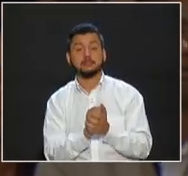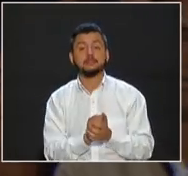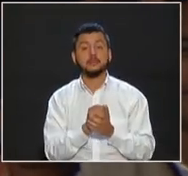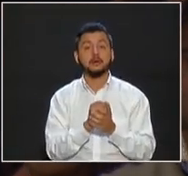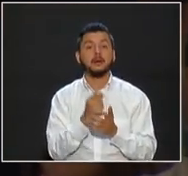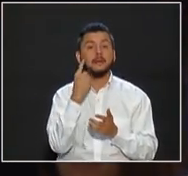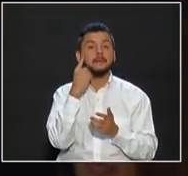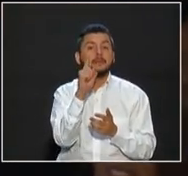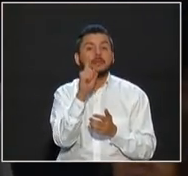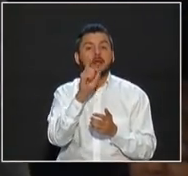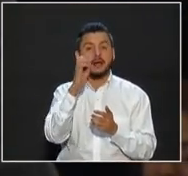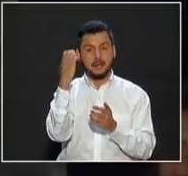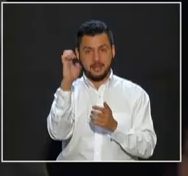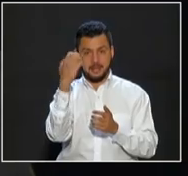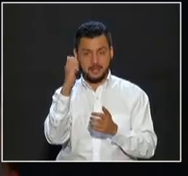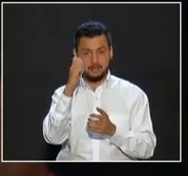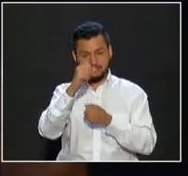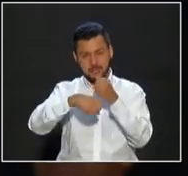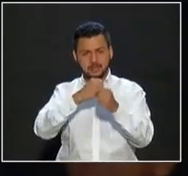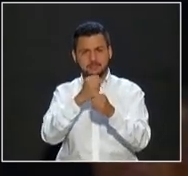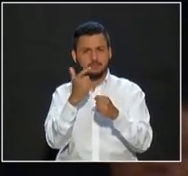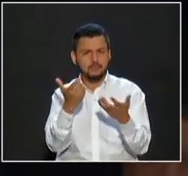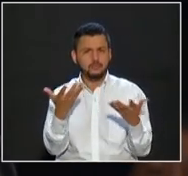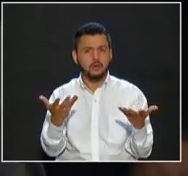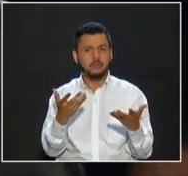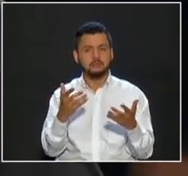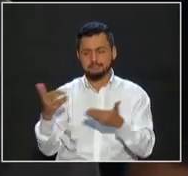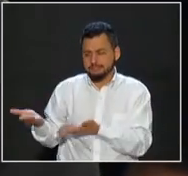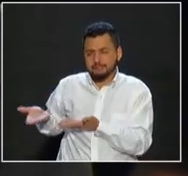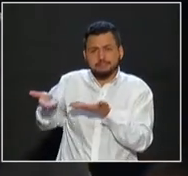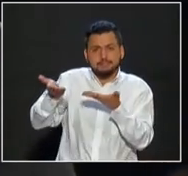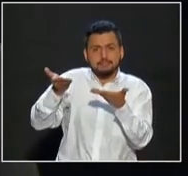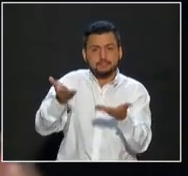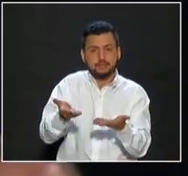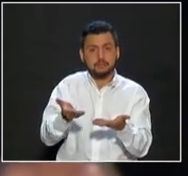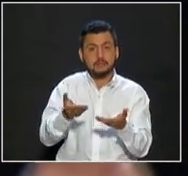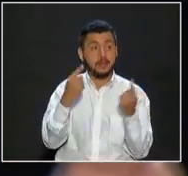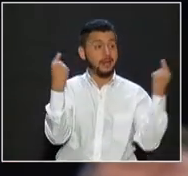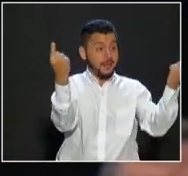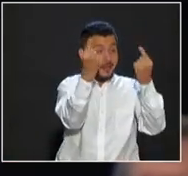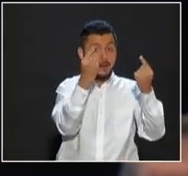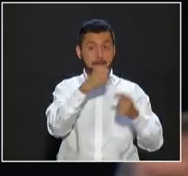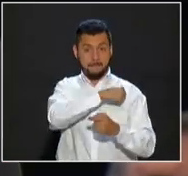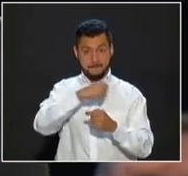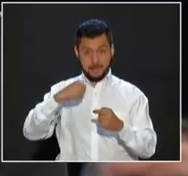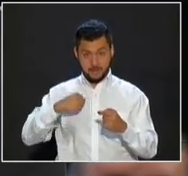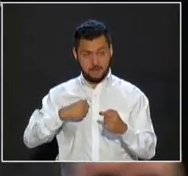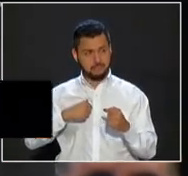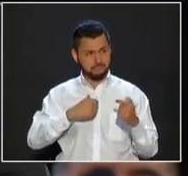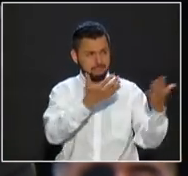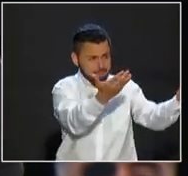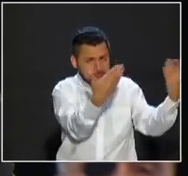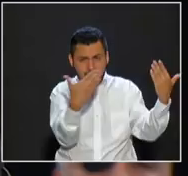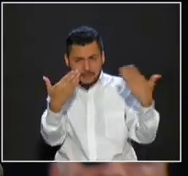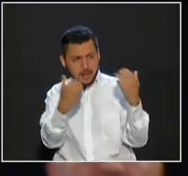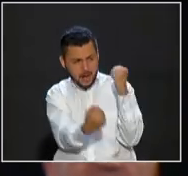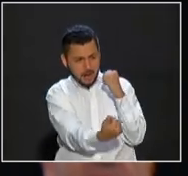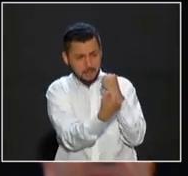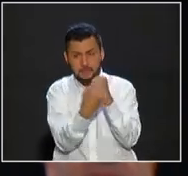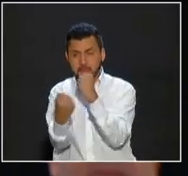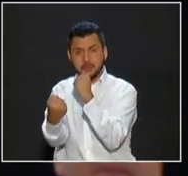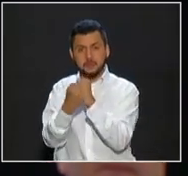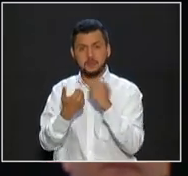pública que es la academia que es el sector privado y el sector público para que me ayuden a tomar una decisión